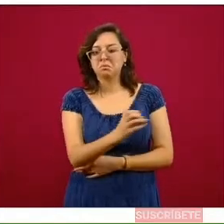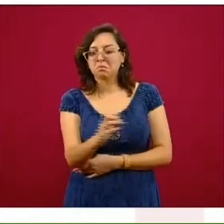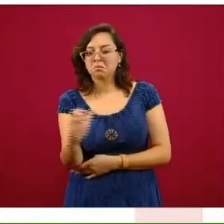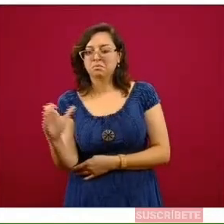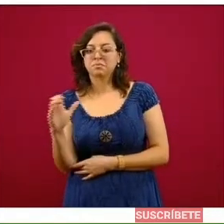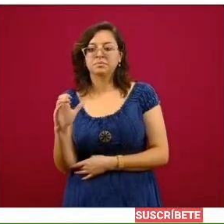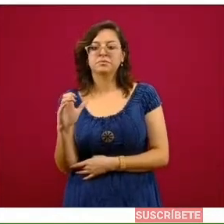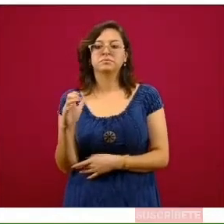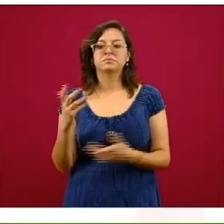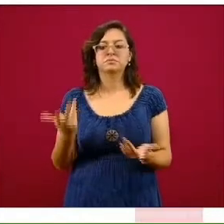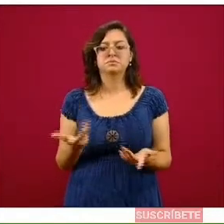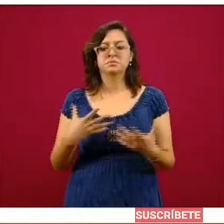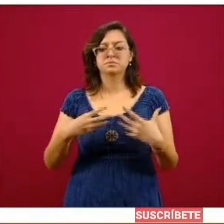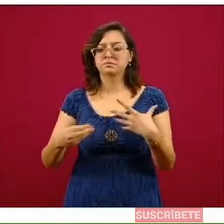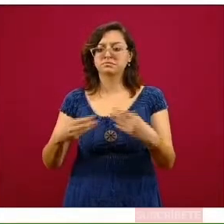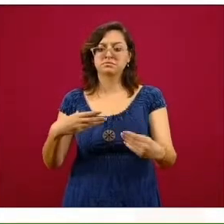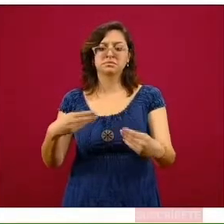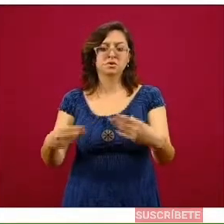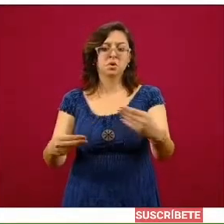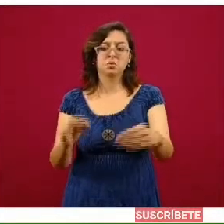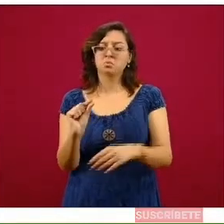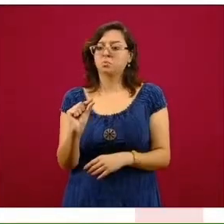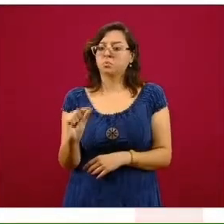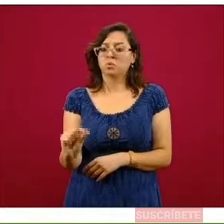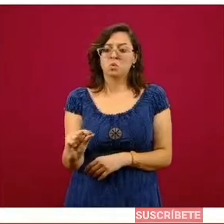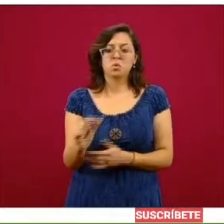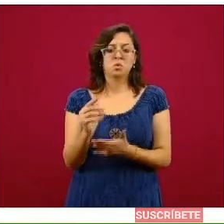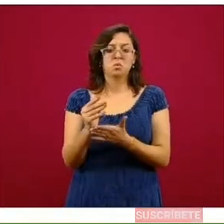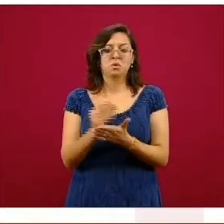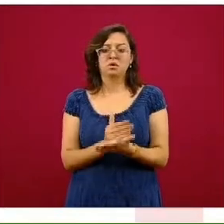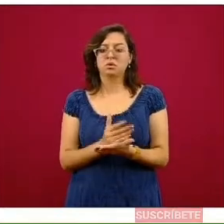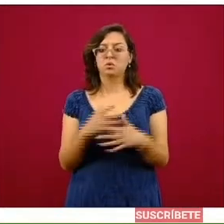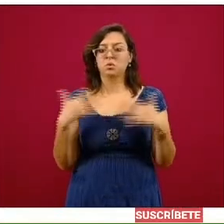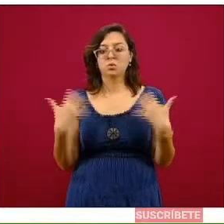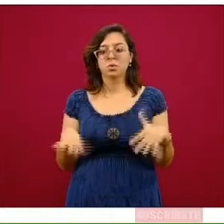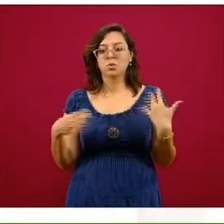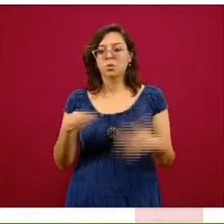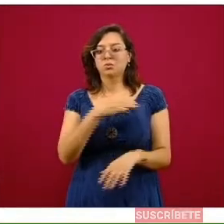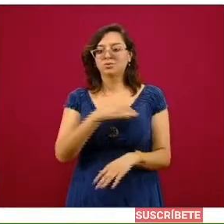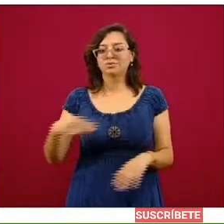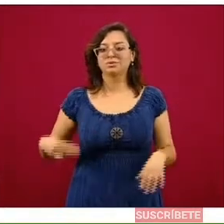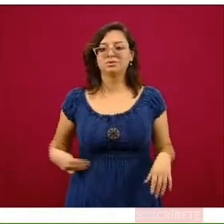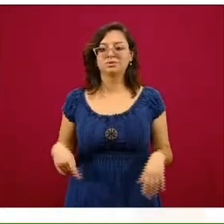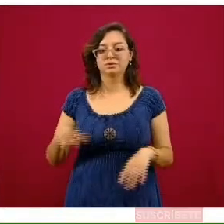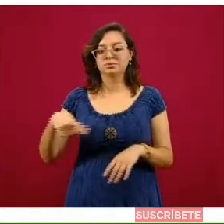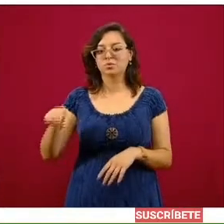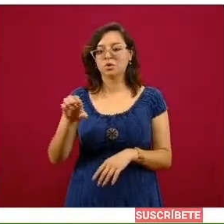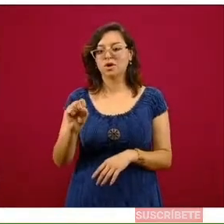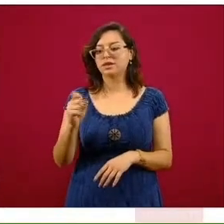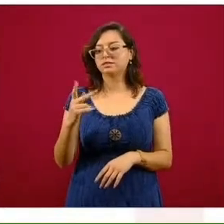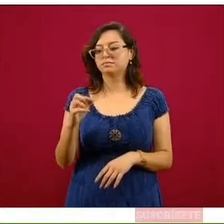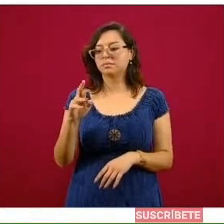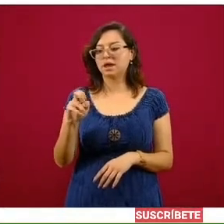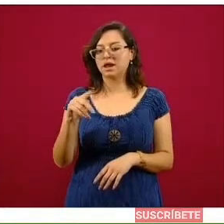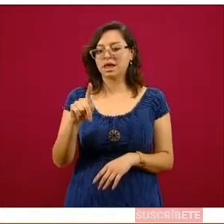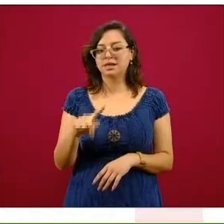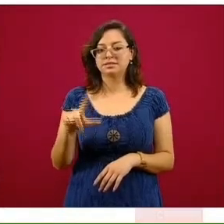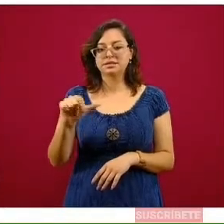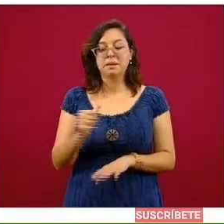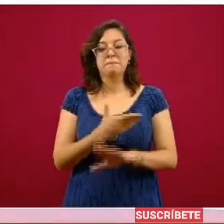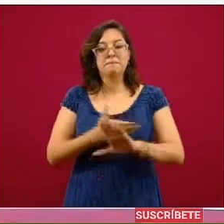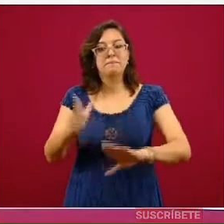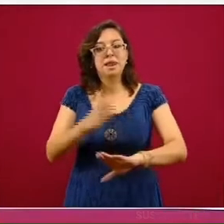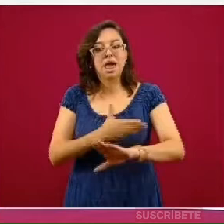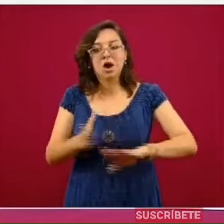rural, afortunadamente con baja transmisión. Todos estos son los municipios de La Esperanza, todos estos que vean en blanco. Y se preservan